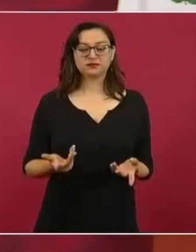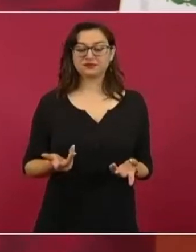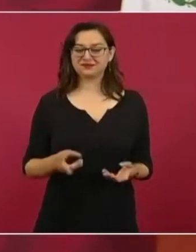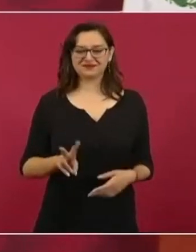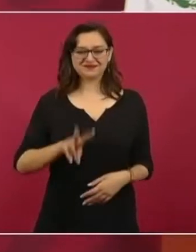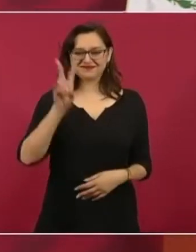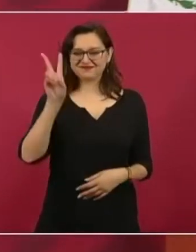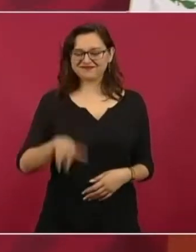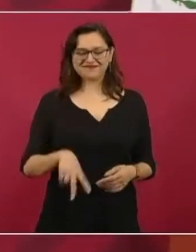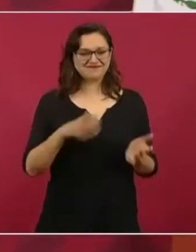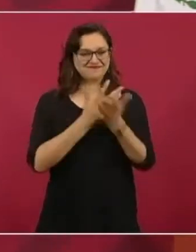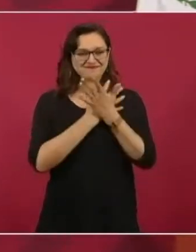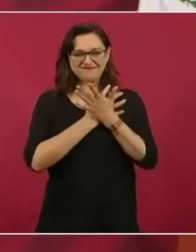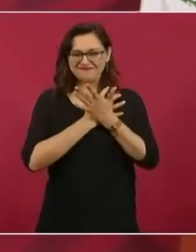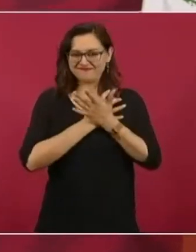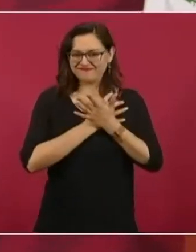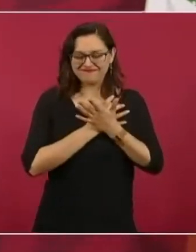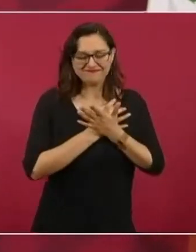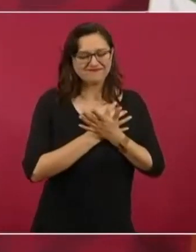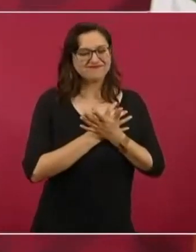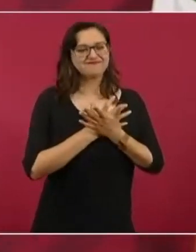Fascista,